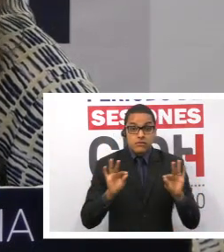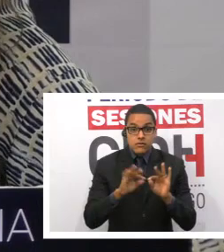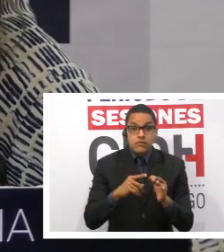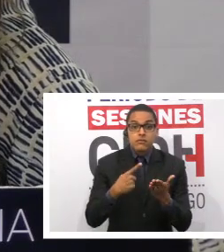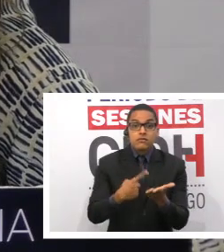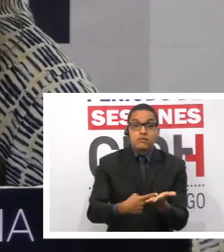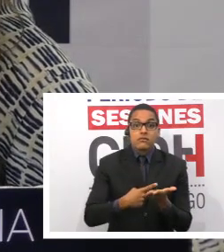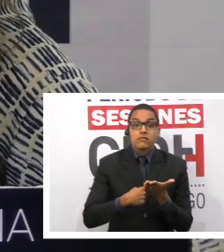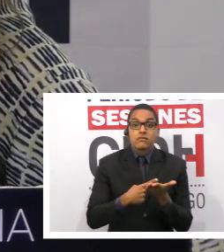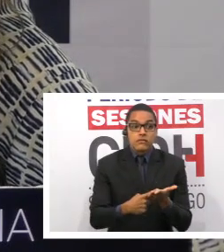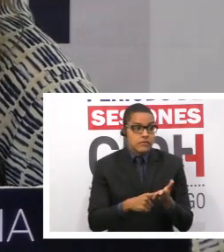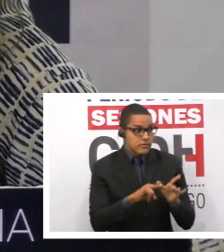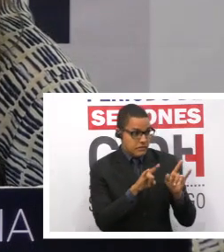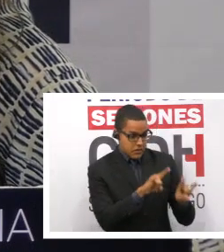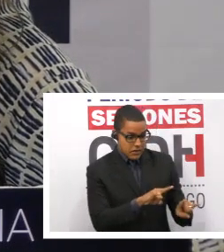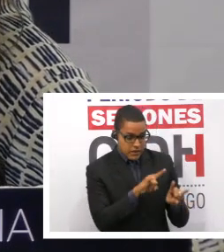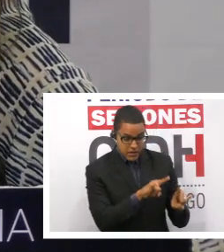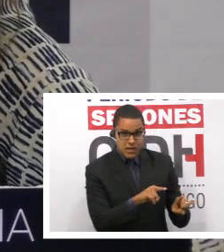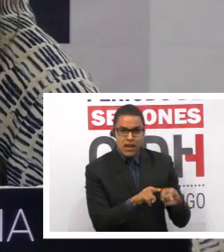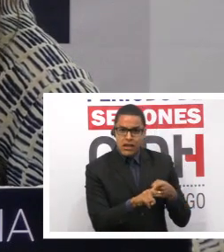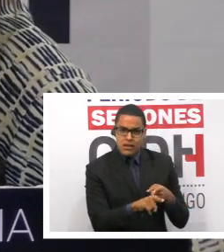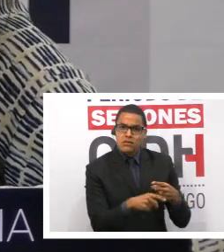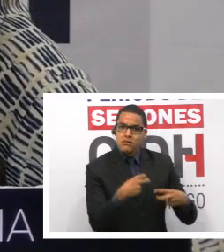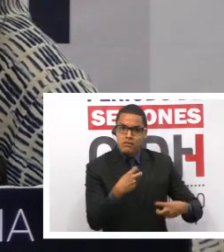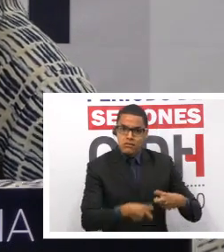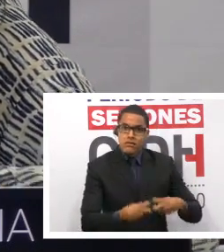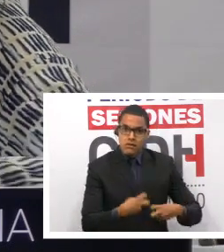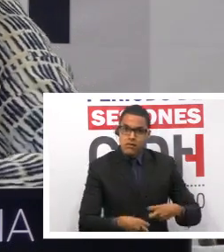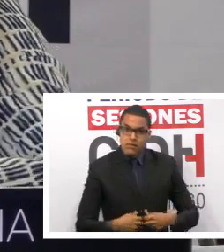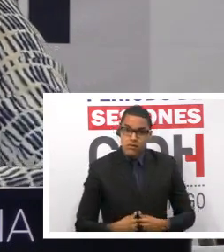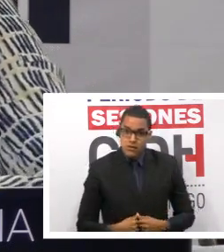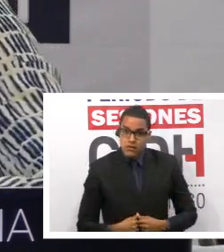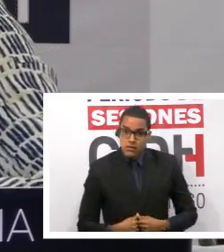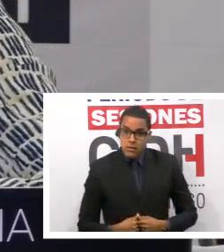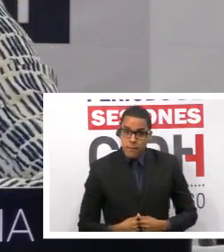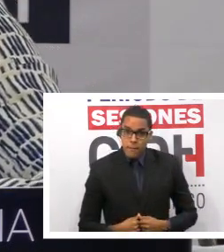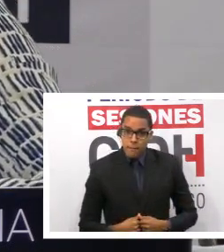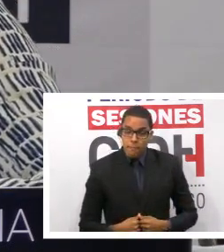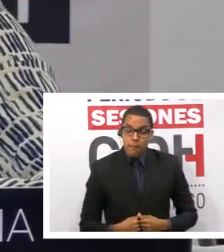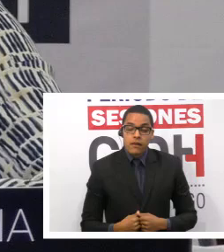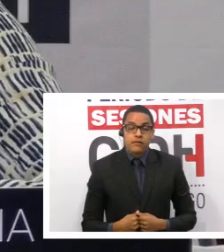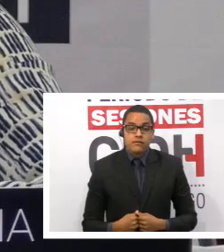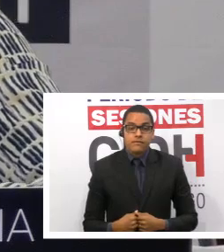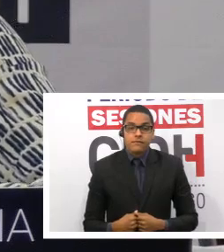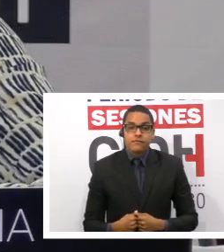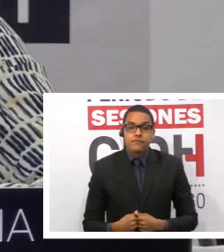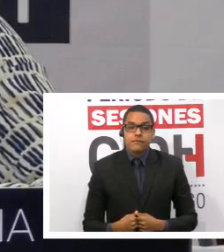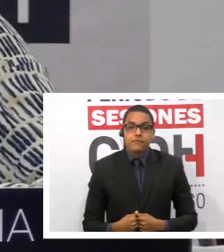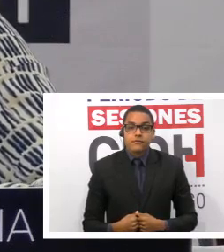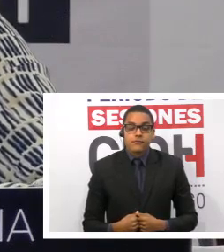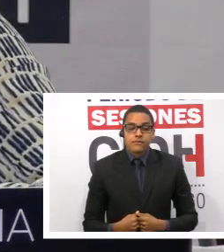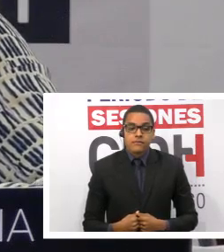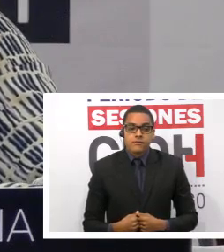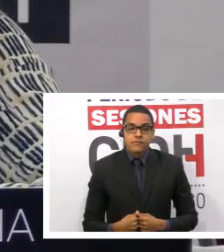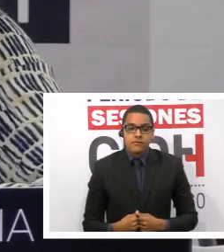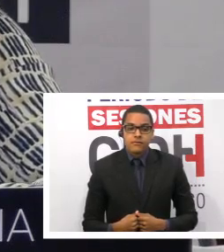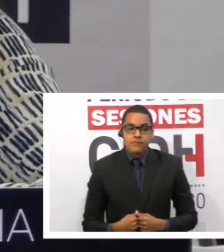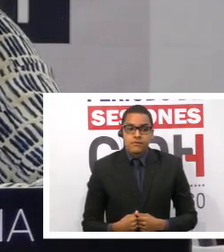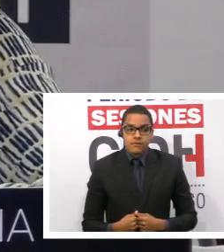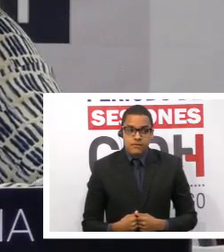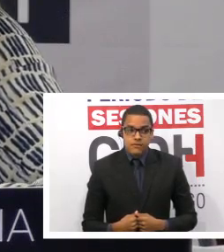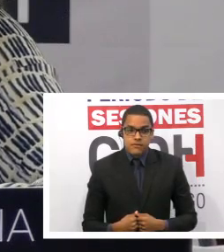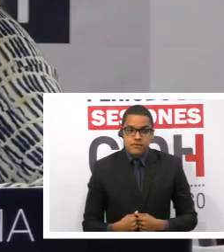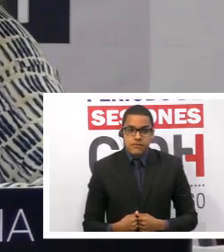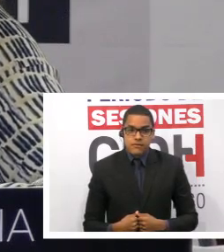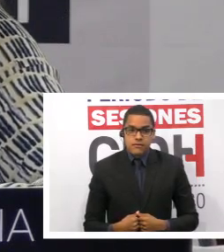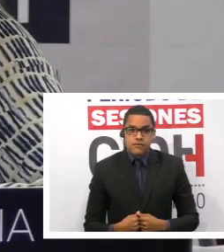indirecta vaciar la relación de los descaros aclarando no utilizando datos